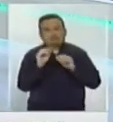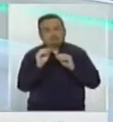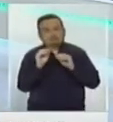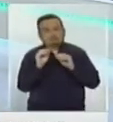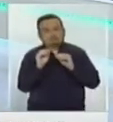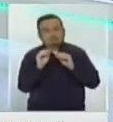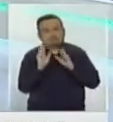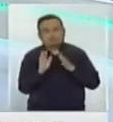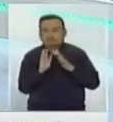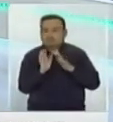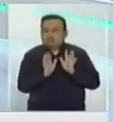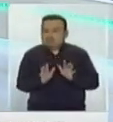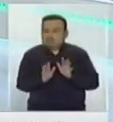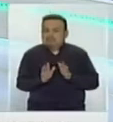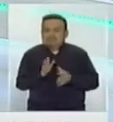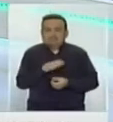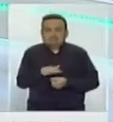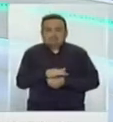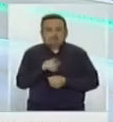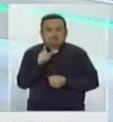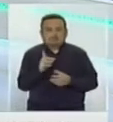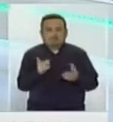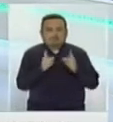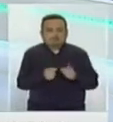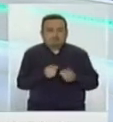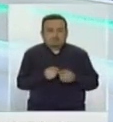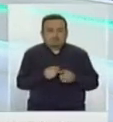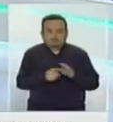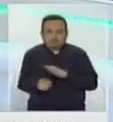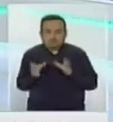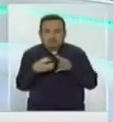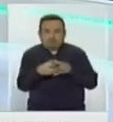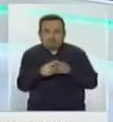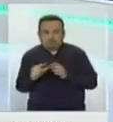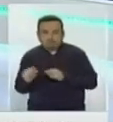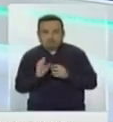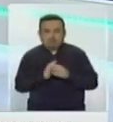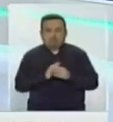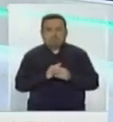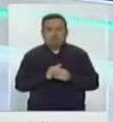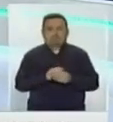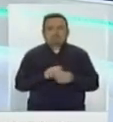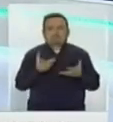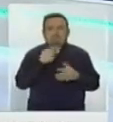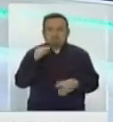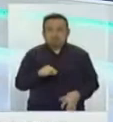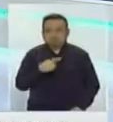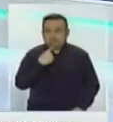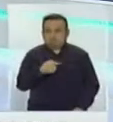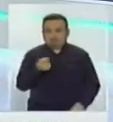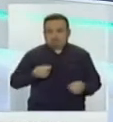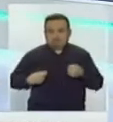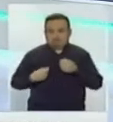poco trastocada desde el punto de vista que tienen que entrar parcialmente las personas. Pero y no por eso solo eso, las filas. Porque estamos